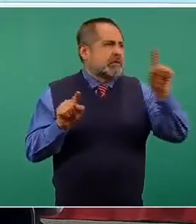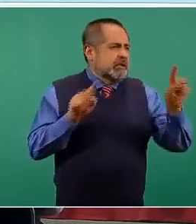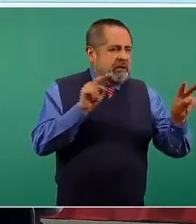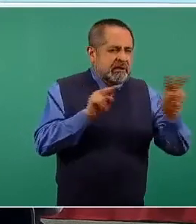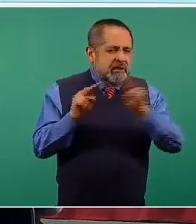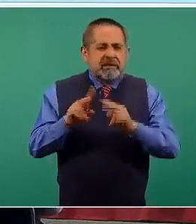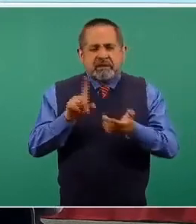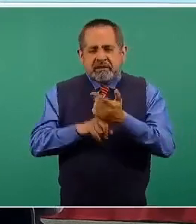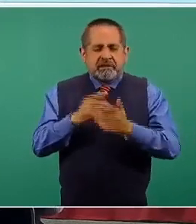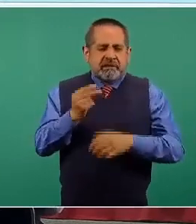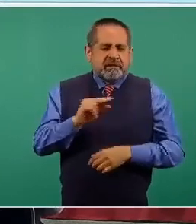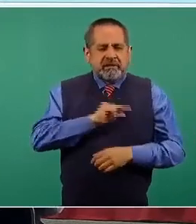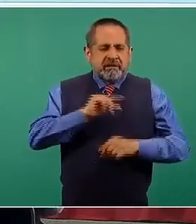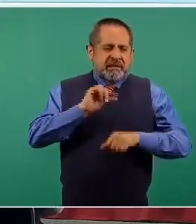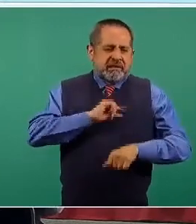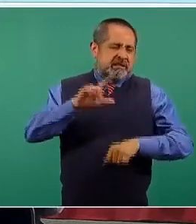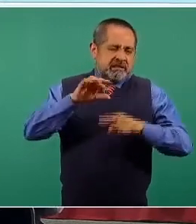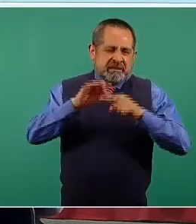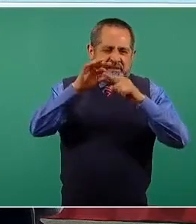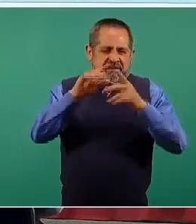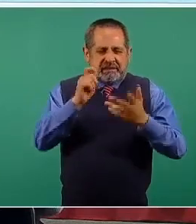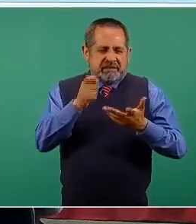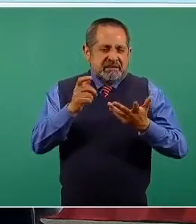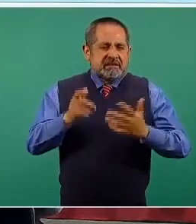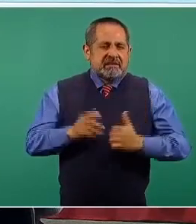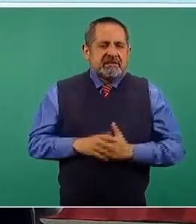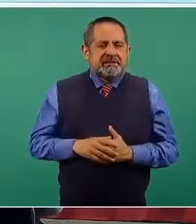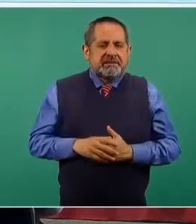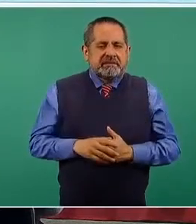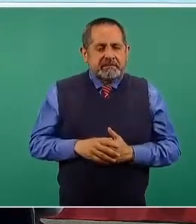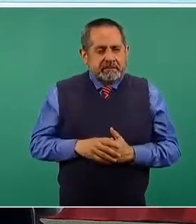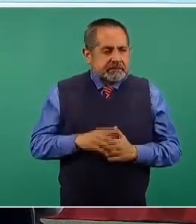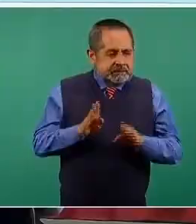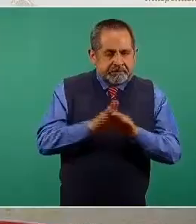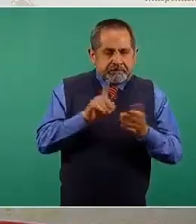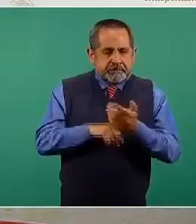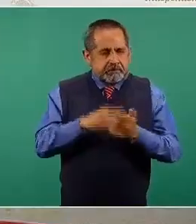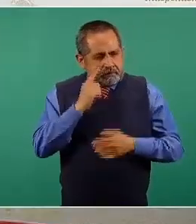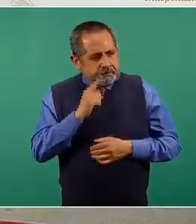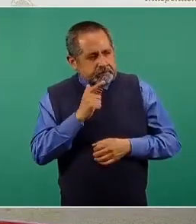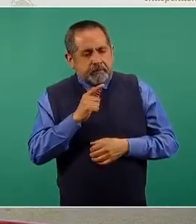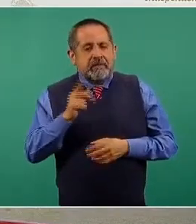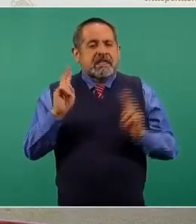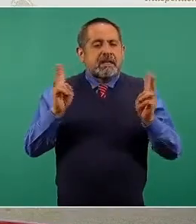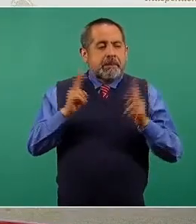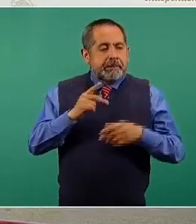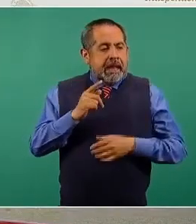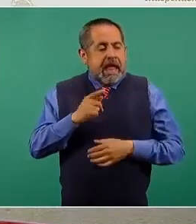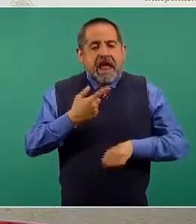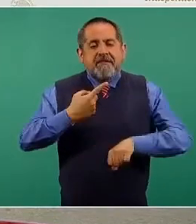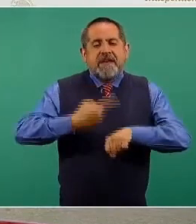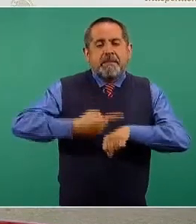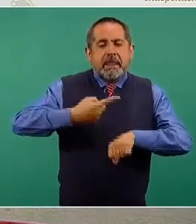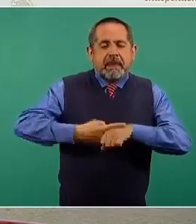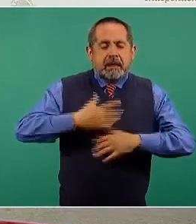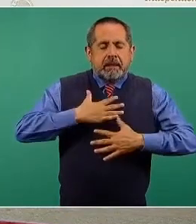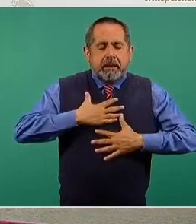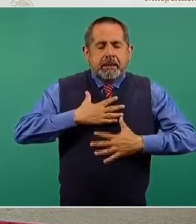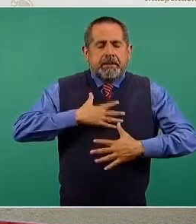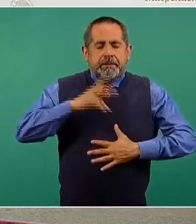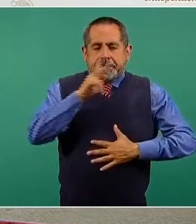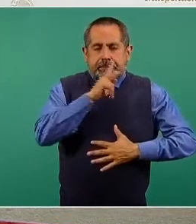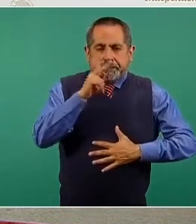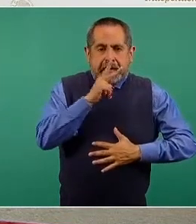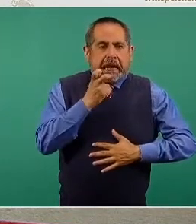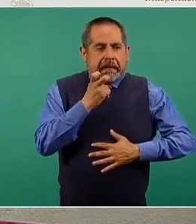vigilancia especial que se vigilan enfermedades respiratorias. Bajo ese esquema es que